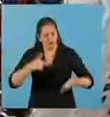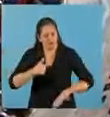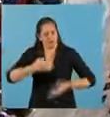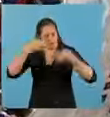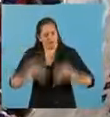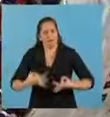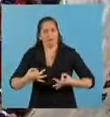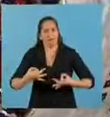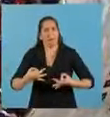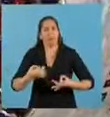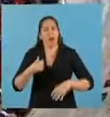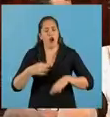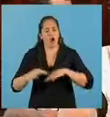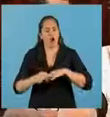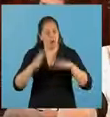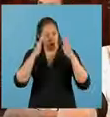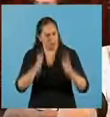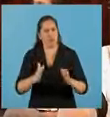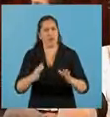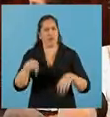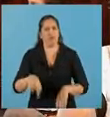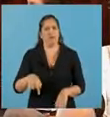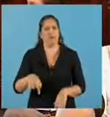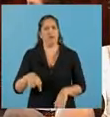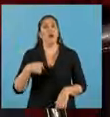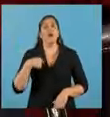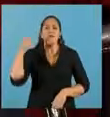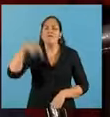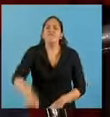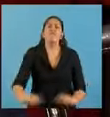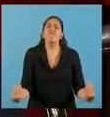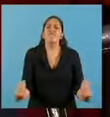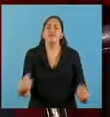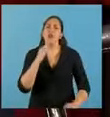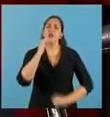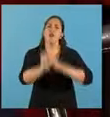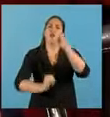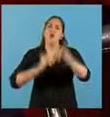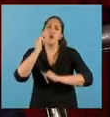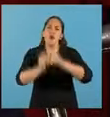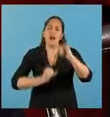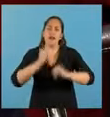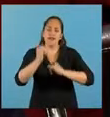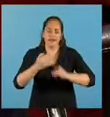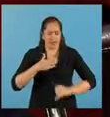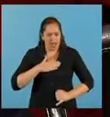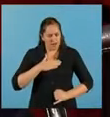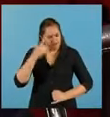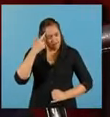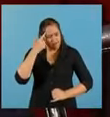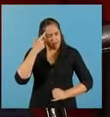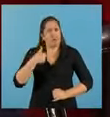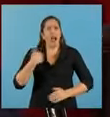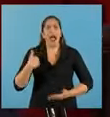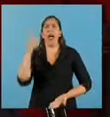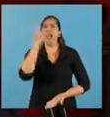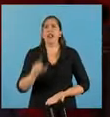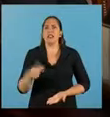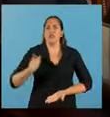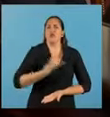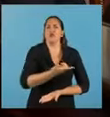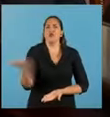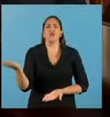el valor del compromiso. Vengo a contarles, según lo entiendo, ¿En qué lugar estamos parados como